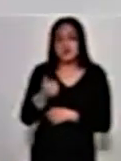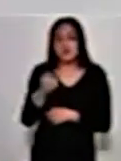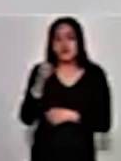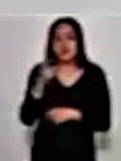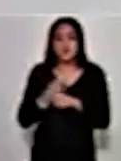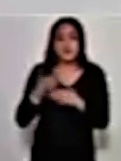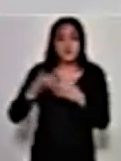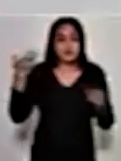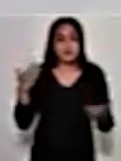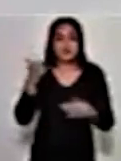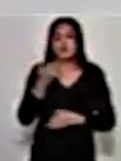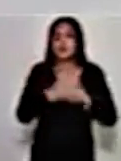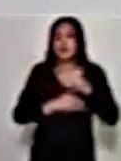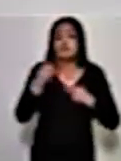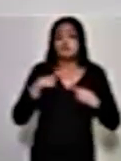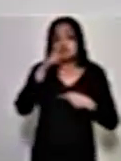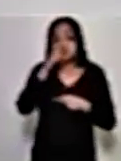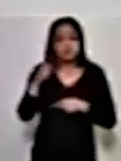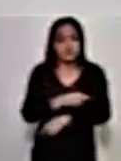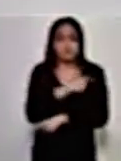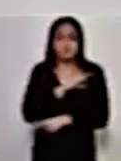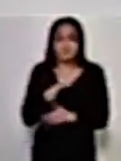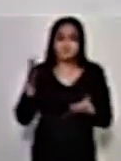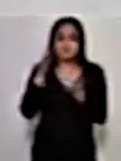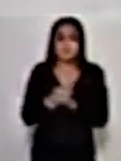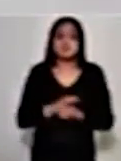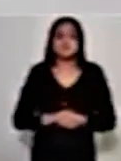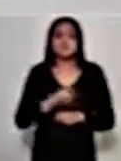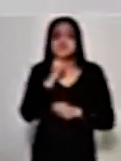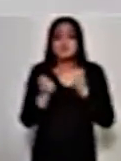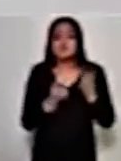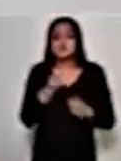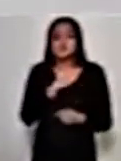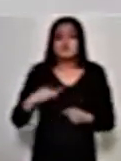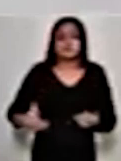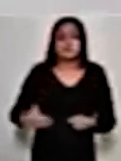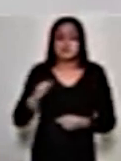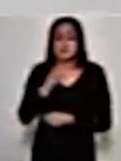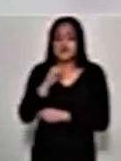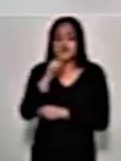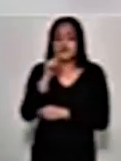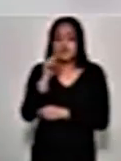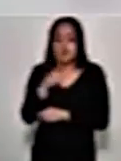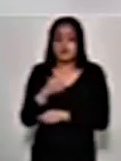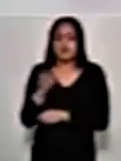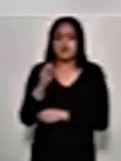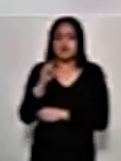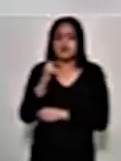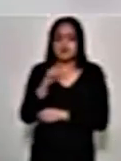pasado, y a todos los rezagados. Voy a mencionar algunos de los municipios: es Acalpan,